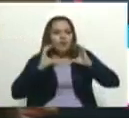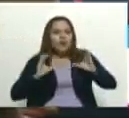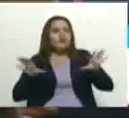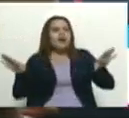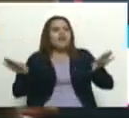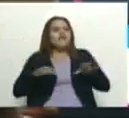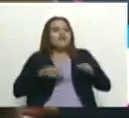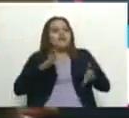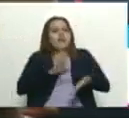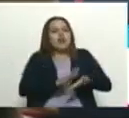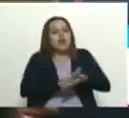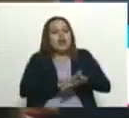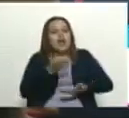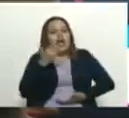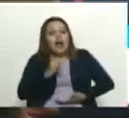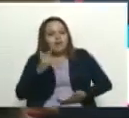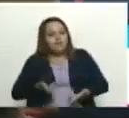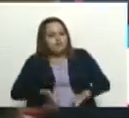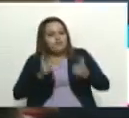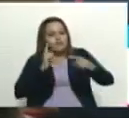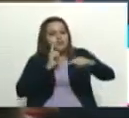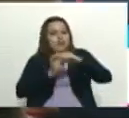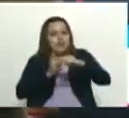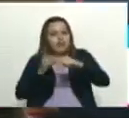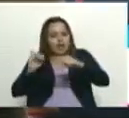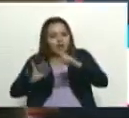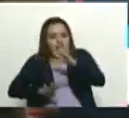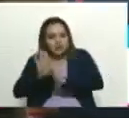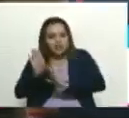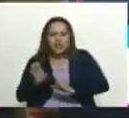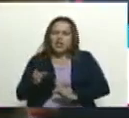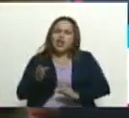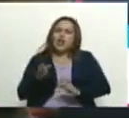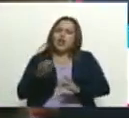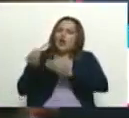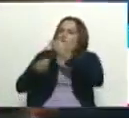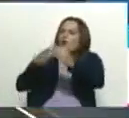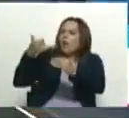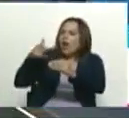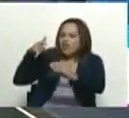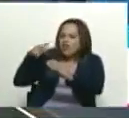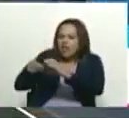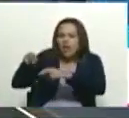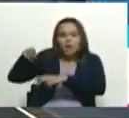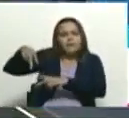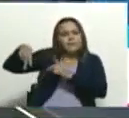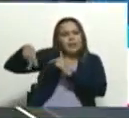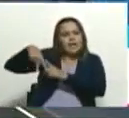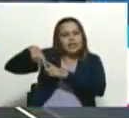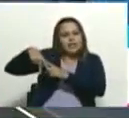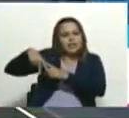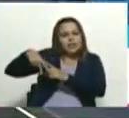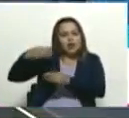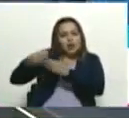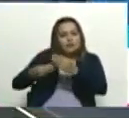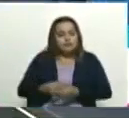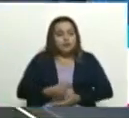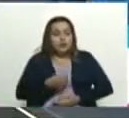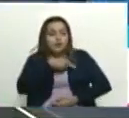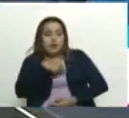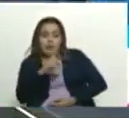tenemos un pequeño banco que va a ir creciendo. ¿Y cómo le colocan la célula madre adentro de la piernita? Nosotros